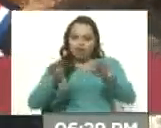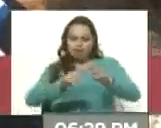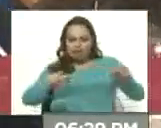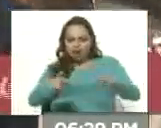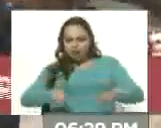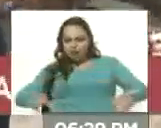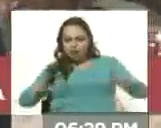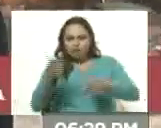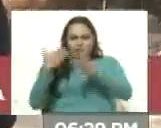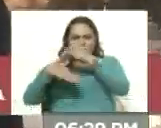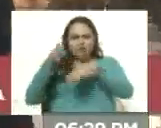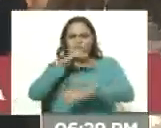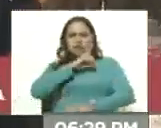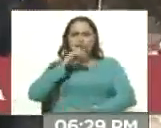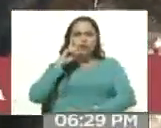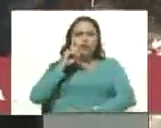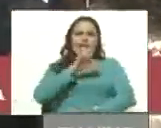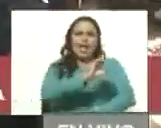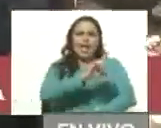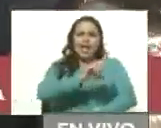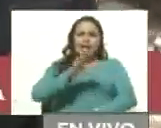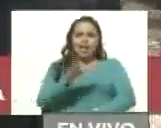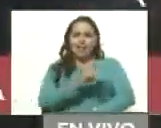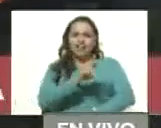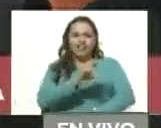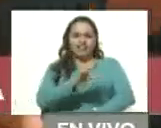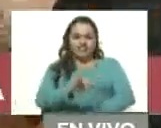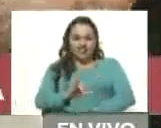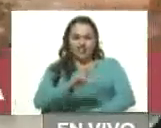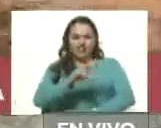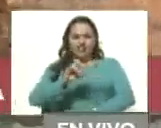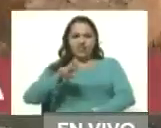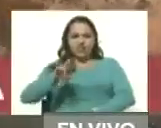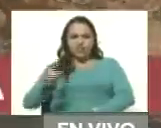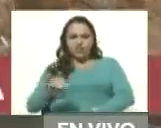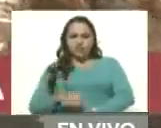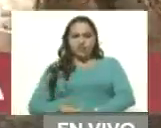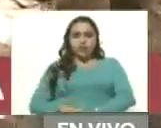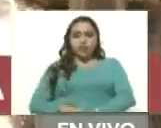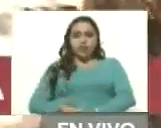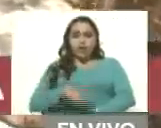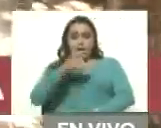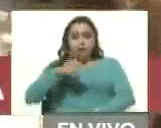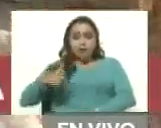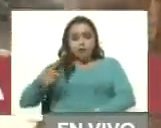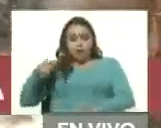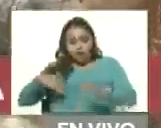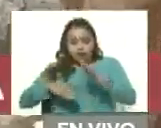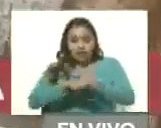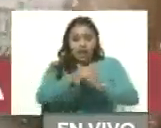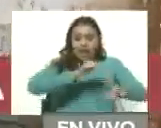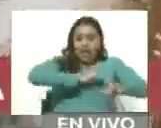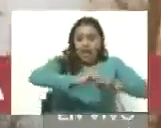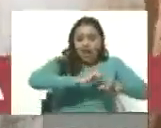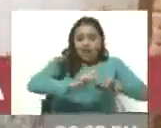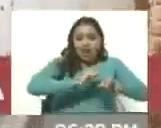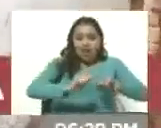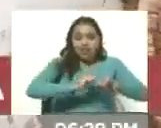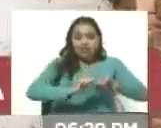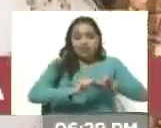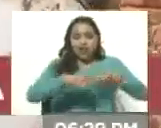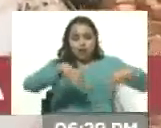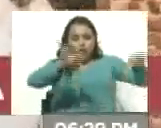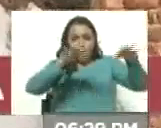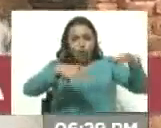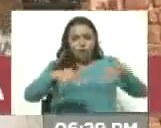que anteriormente se llamaba el vivero aquí venía la gente hace 300 años a lavar a lavar su ropa y en este en